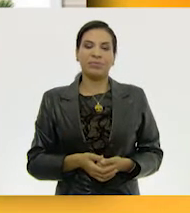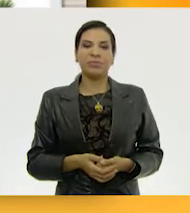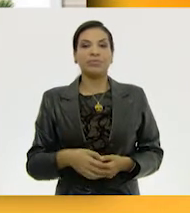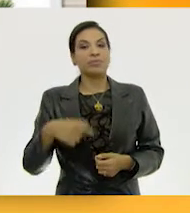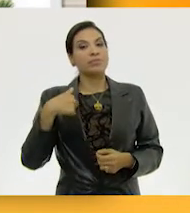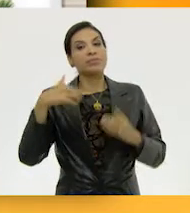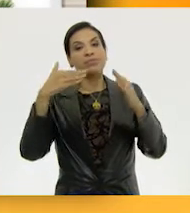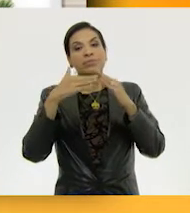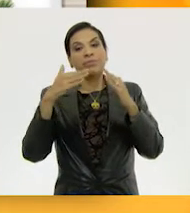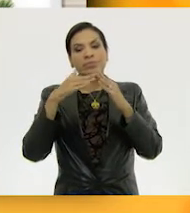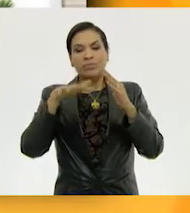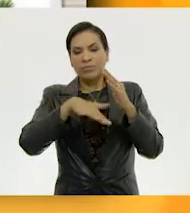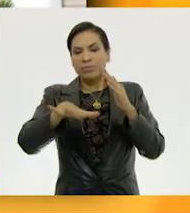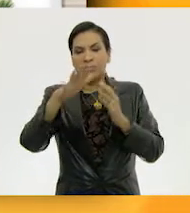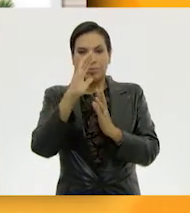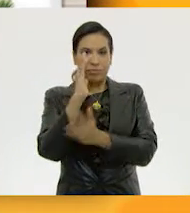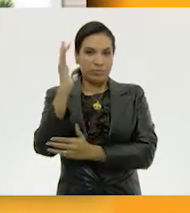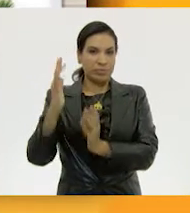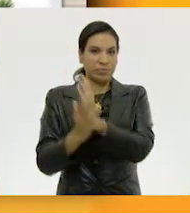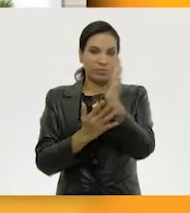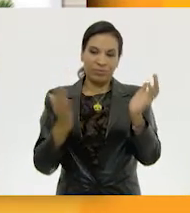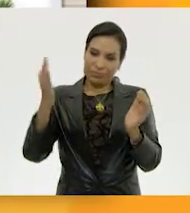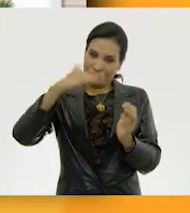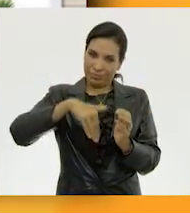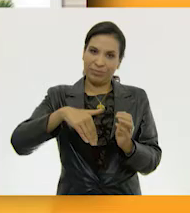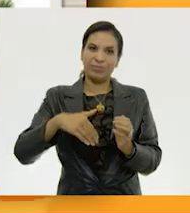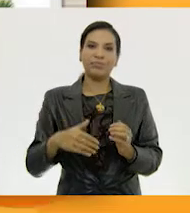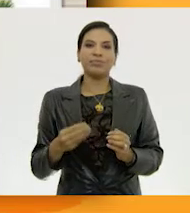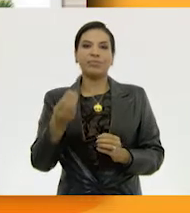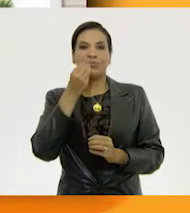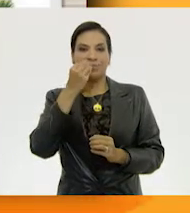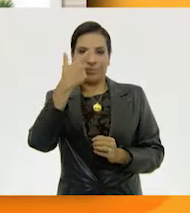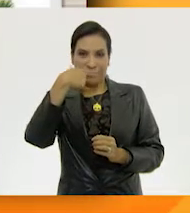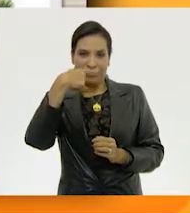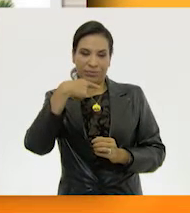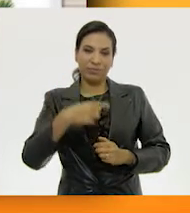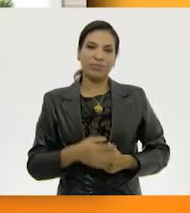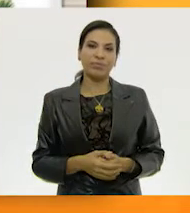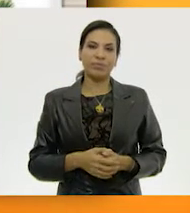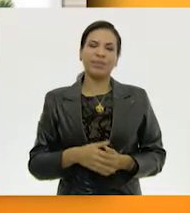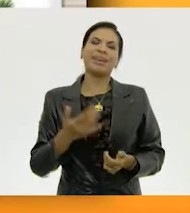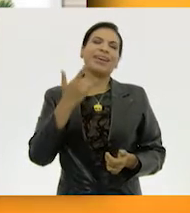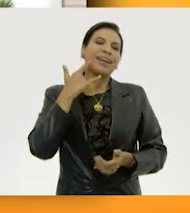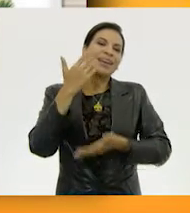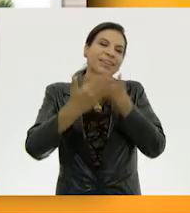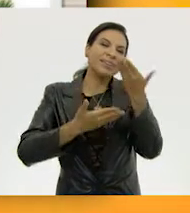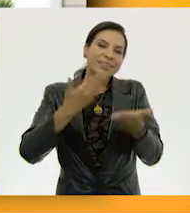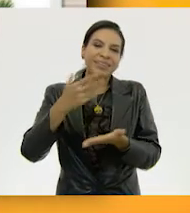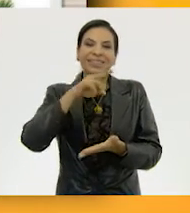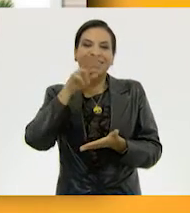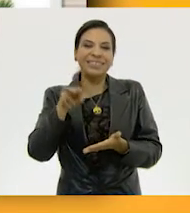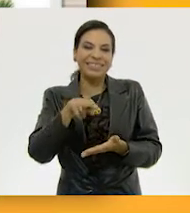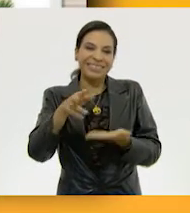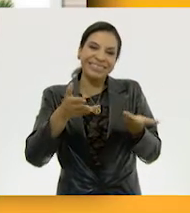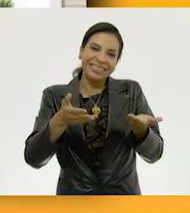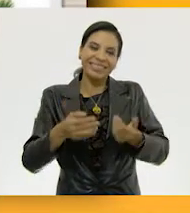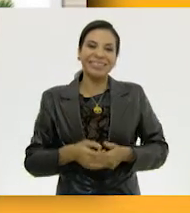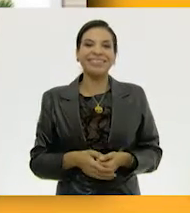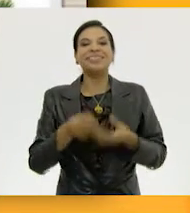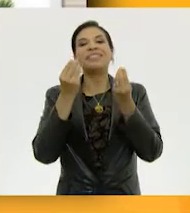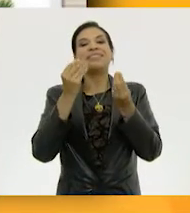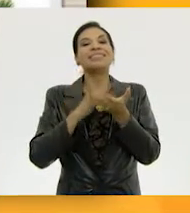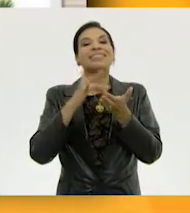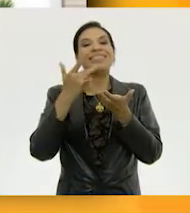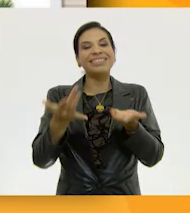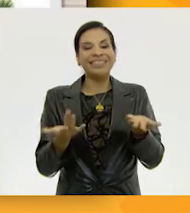Mi casa está entre las matas. Ven conmigo a merendar. ¡Qué amable, doña serpiente!